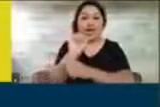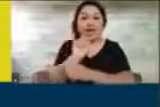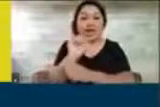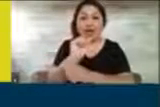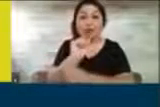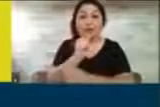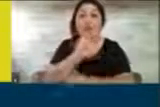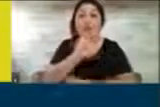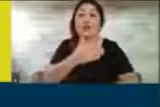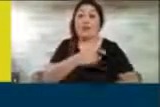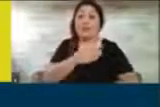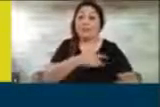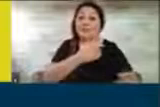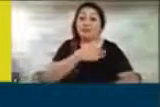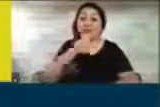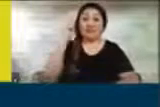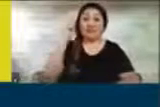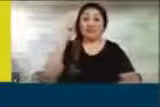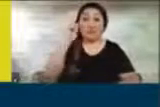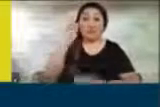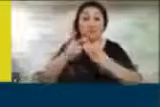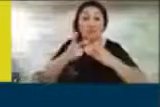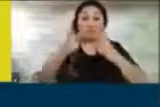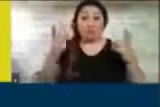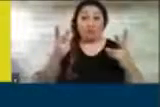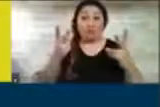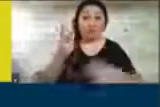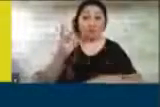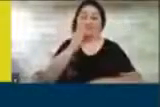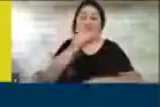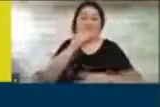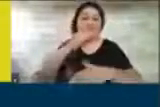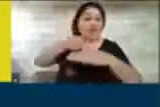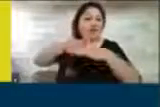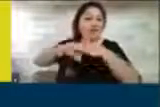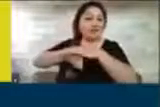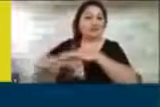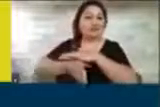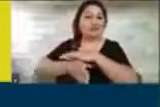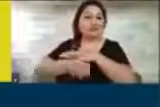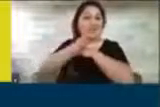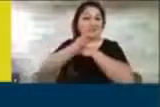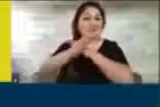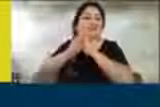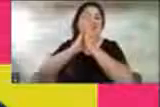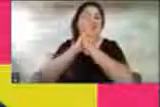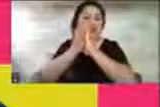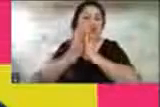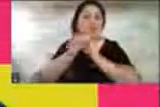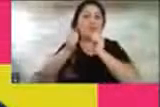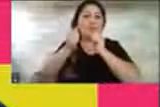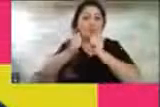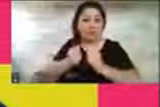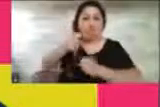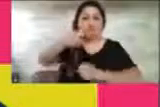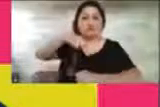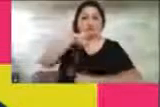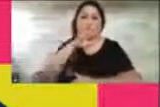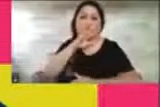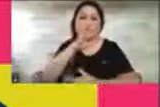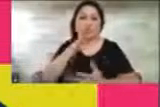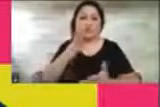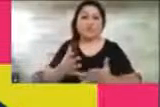de transporte público no es lo suficientemente accesible para que nos podamos movilizar por ahí y